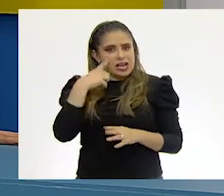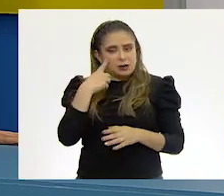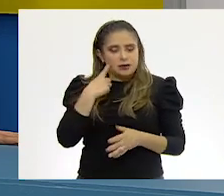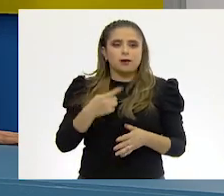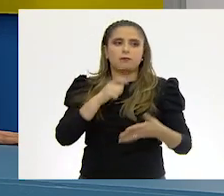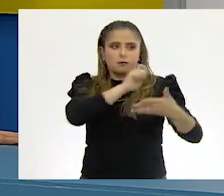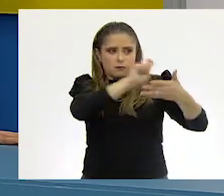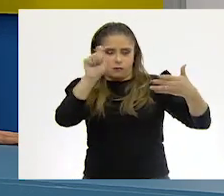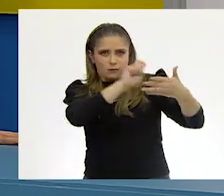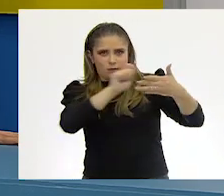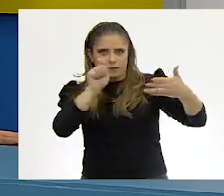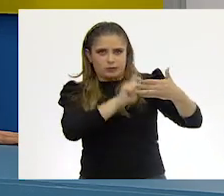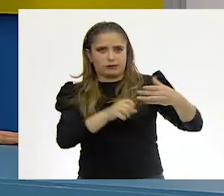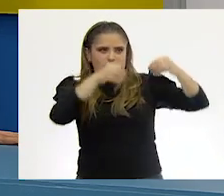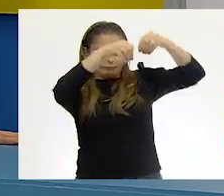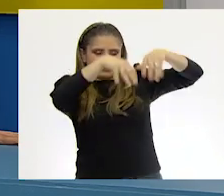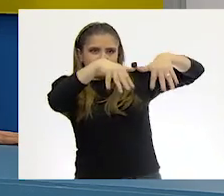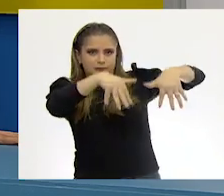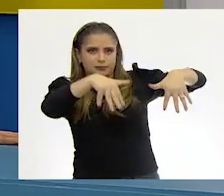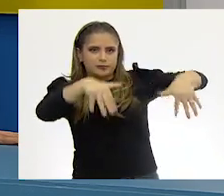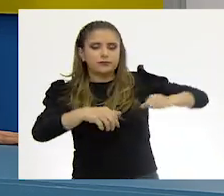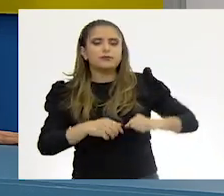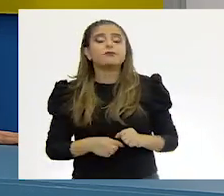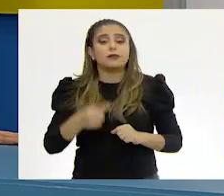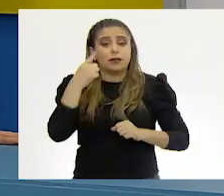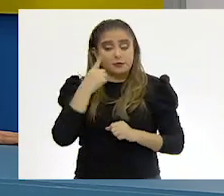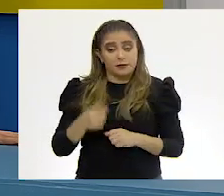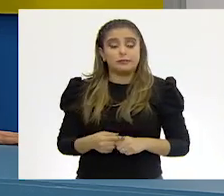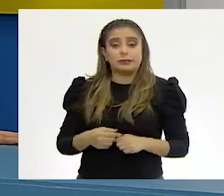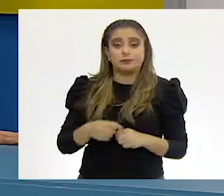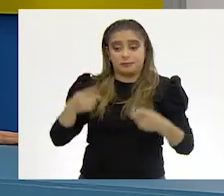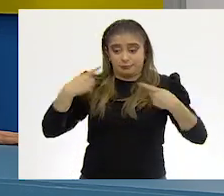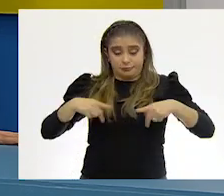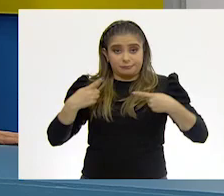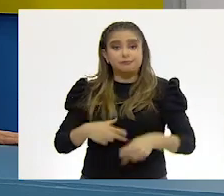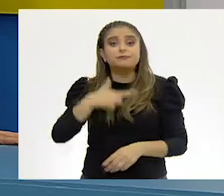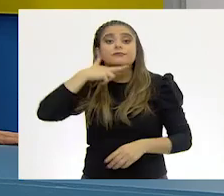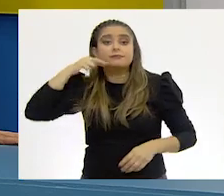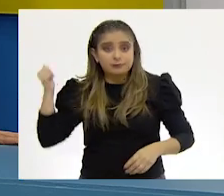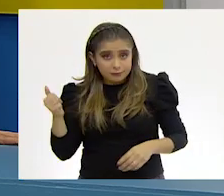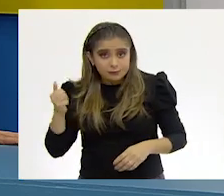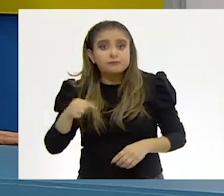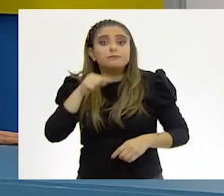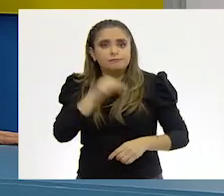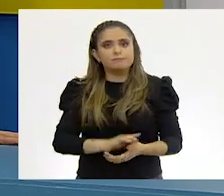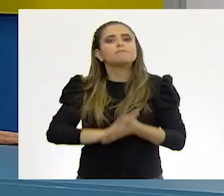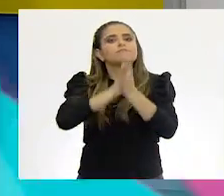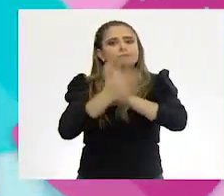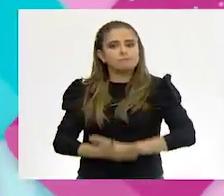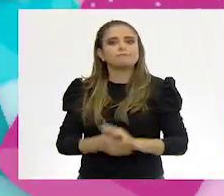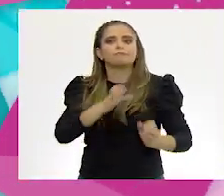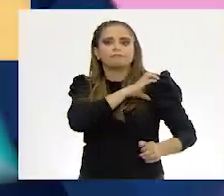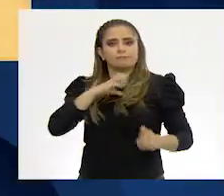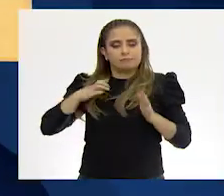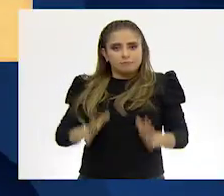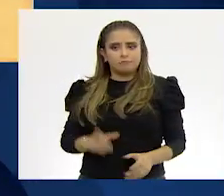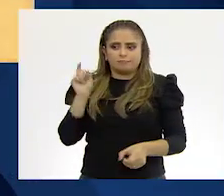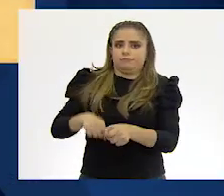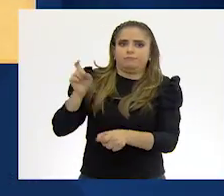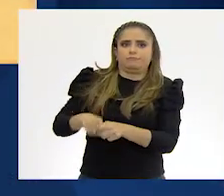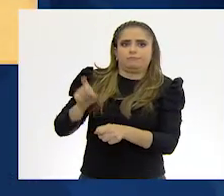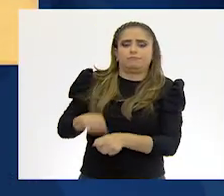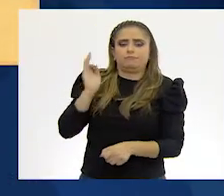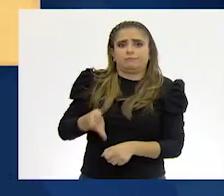esquema mencionando como causa que cada vez más ciudadanos romanos se convertían en el cristianismo?